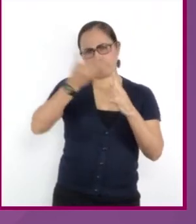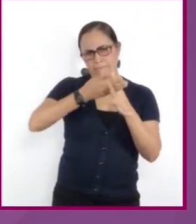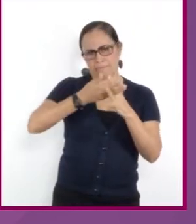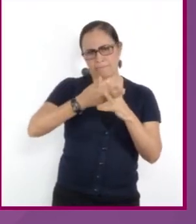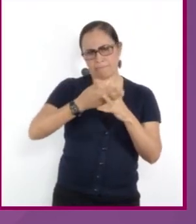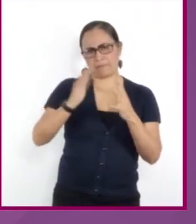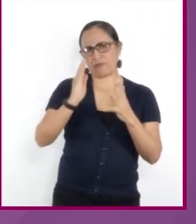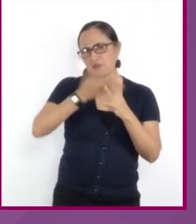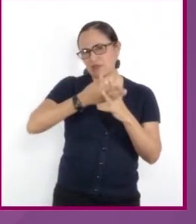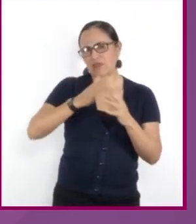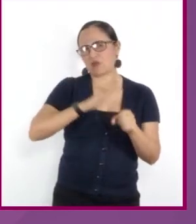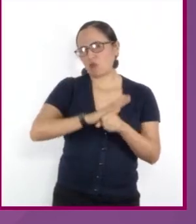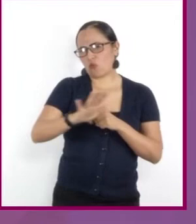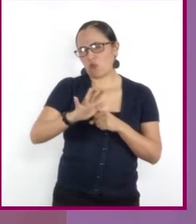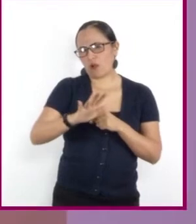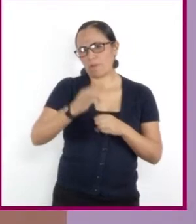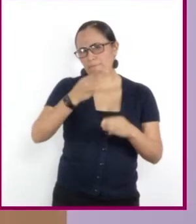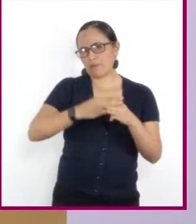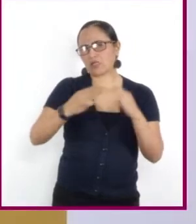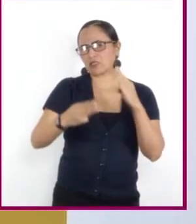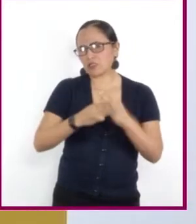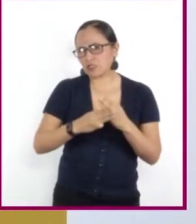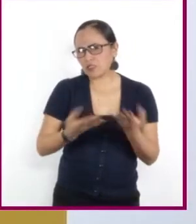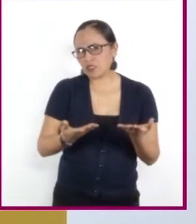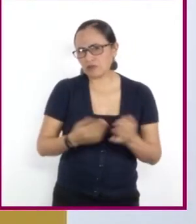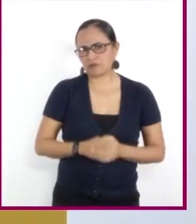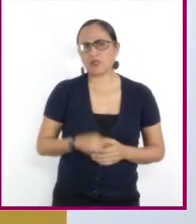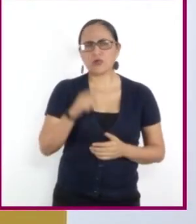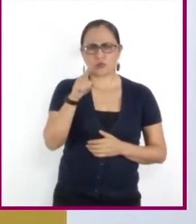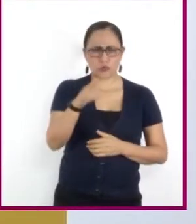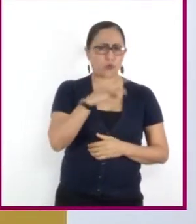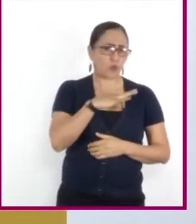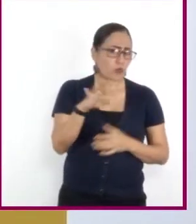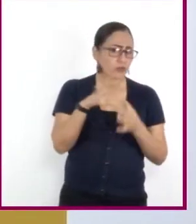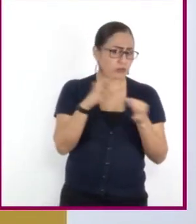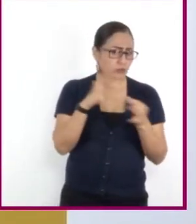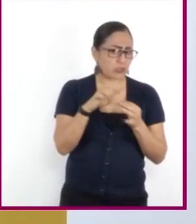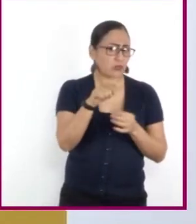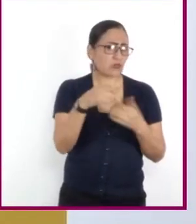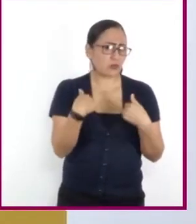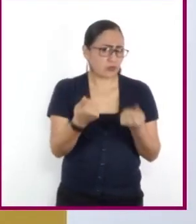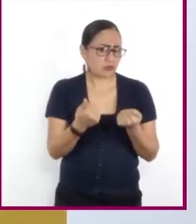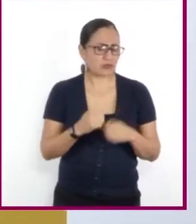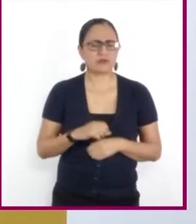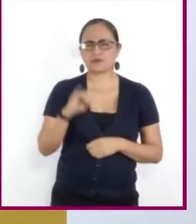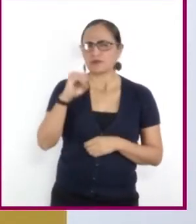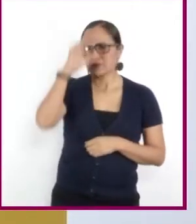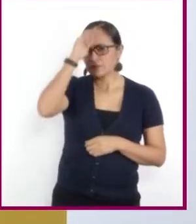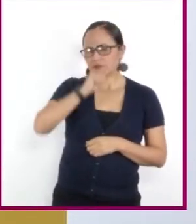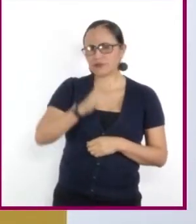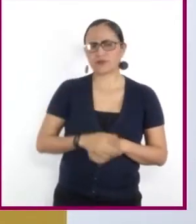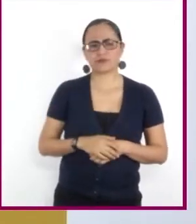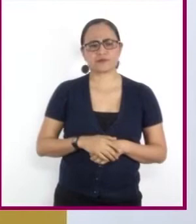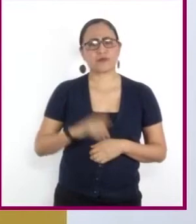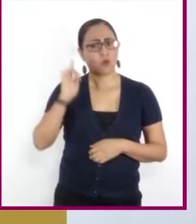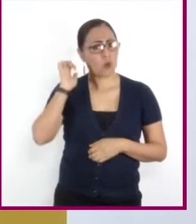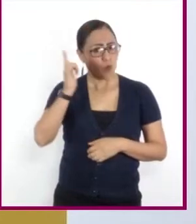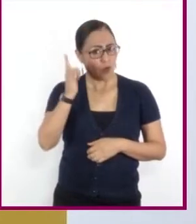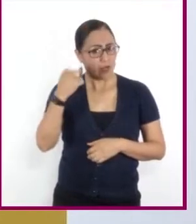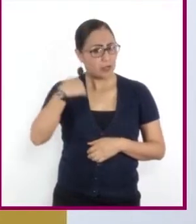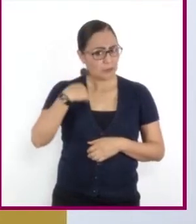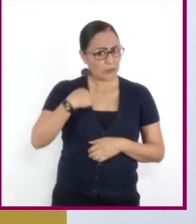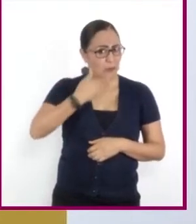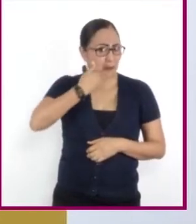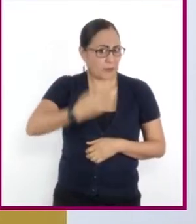probeta? Enrique, ¿podrías explicar lo que entendiste? Claro, maestra. Espero que esté